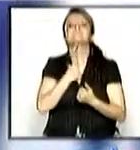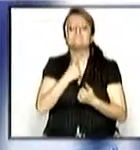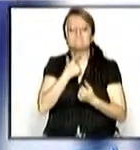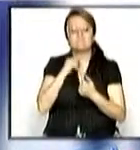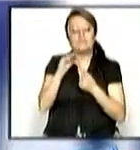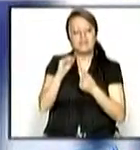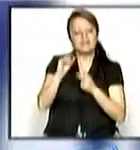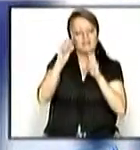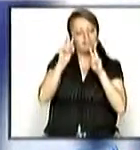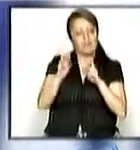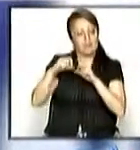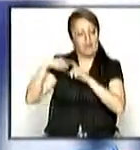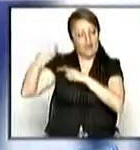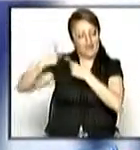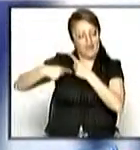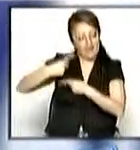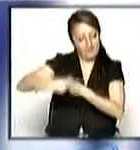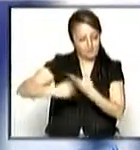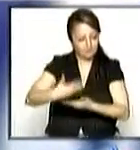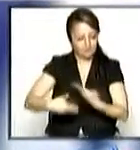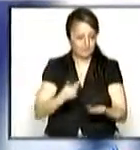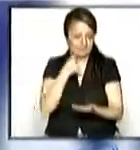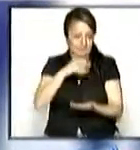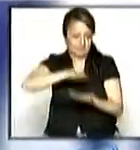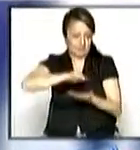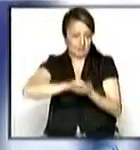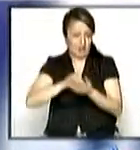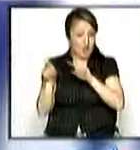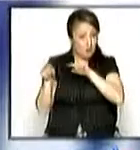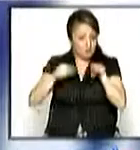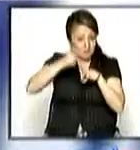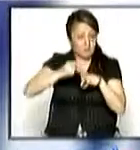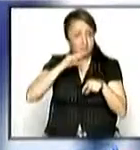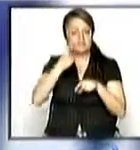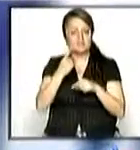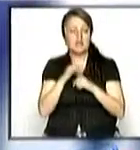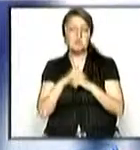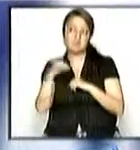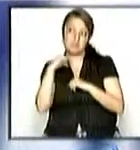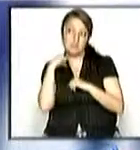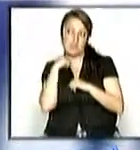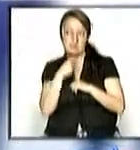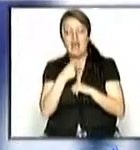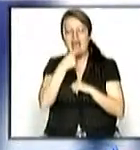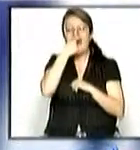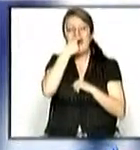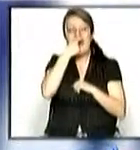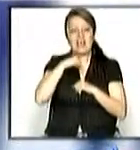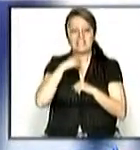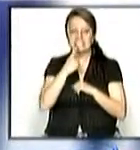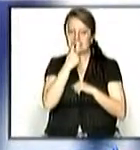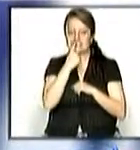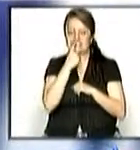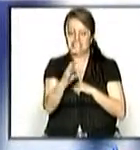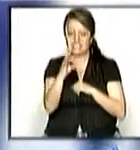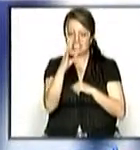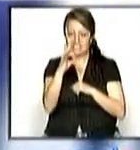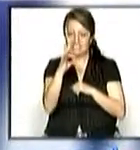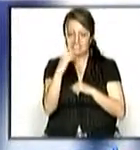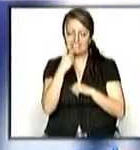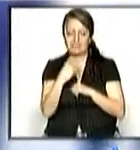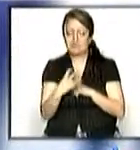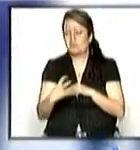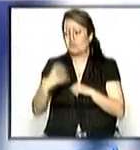esta evolución, porque algunas personas dirán, bueno, yo tengo un puentecito de metal como el que mostré ahora